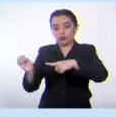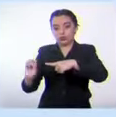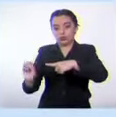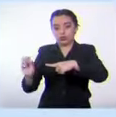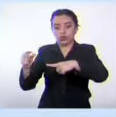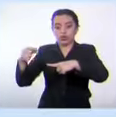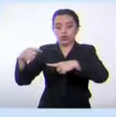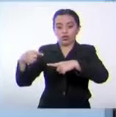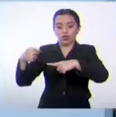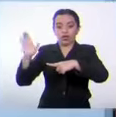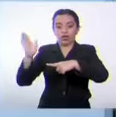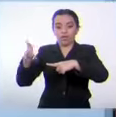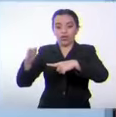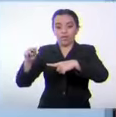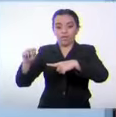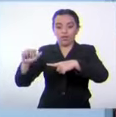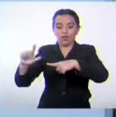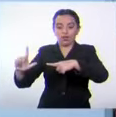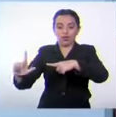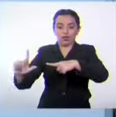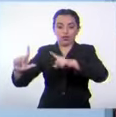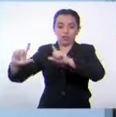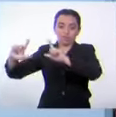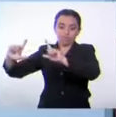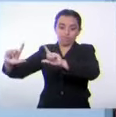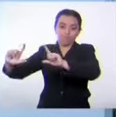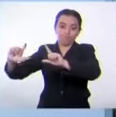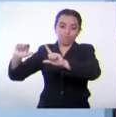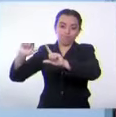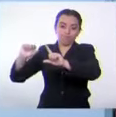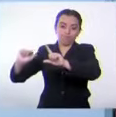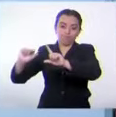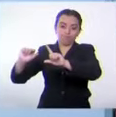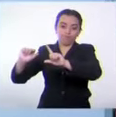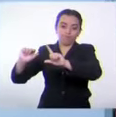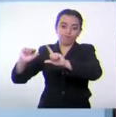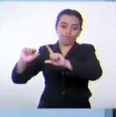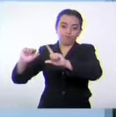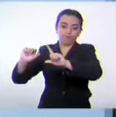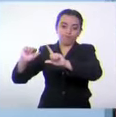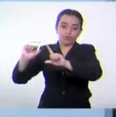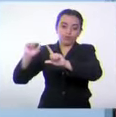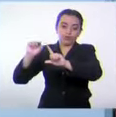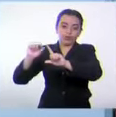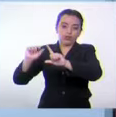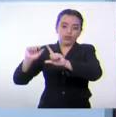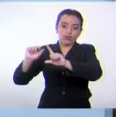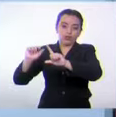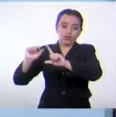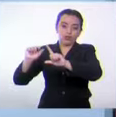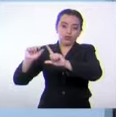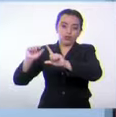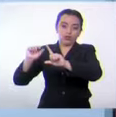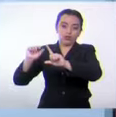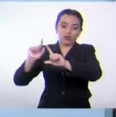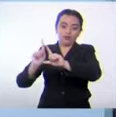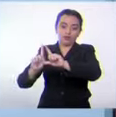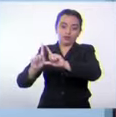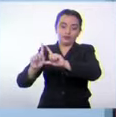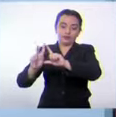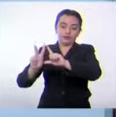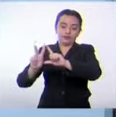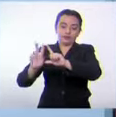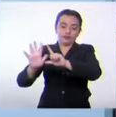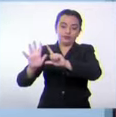gramos sobre mililitro multiplicado por el volumen de solución, que son